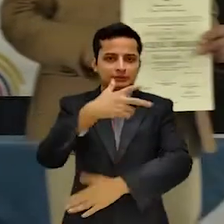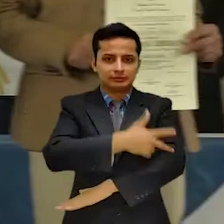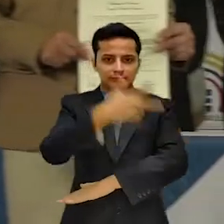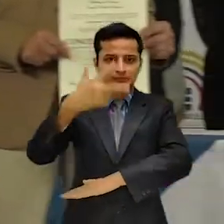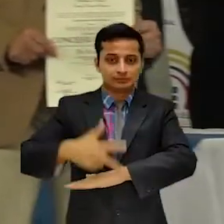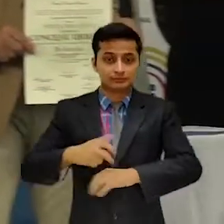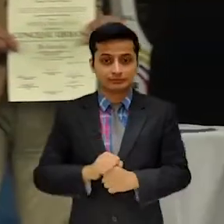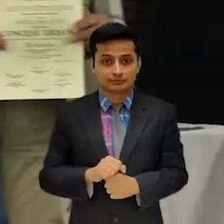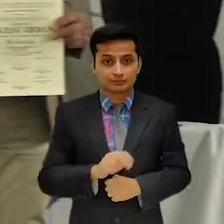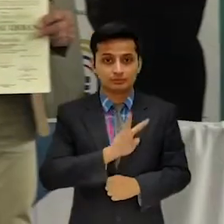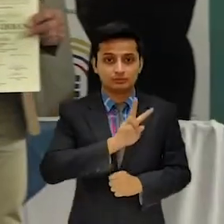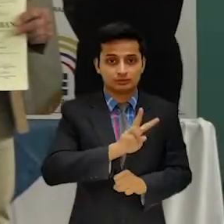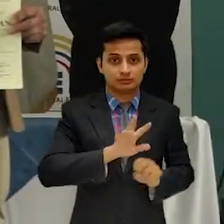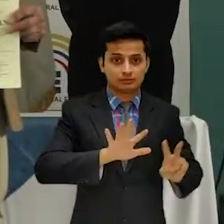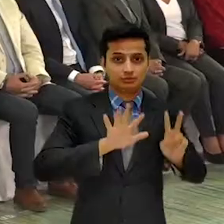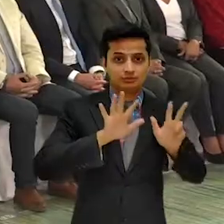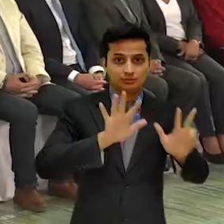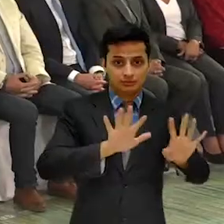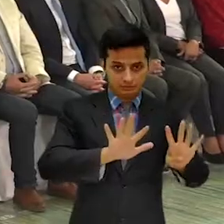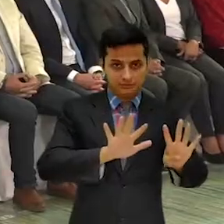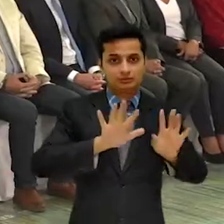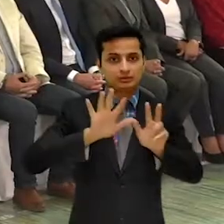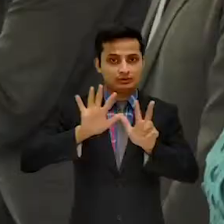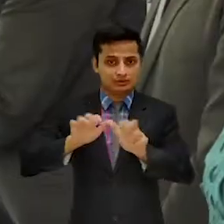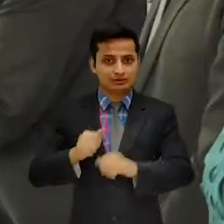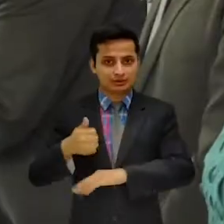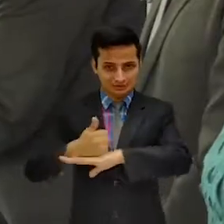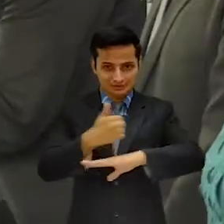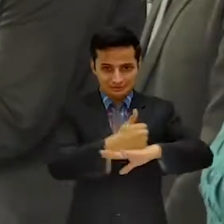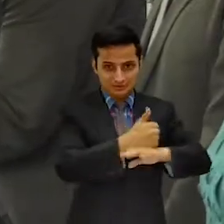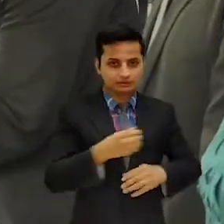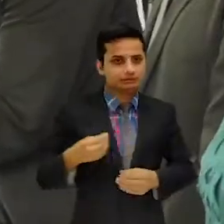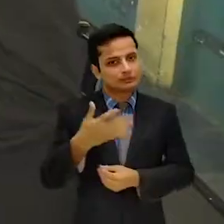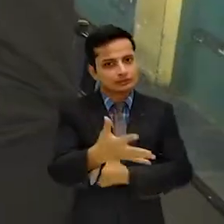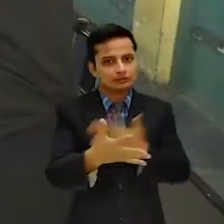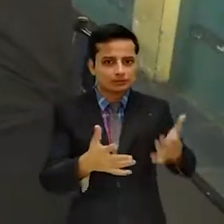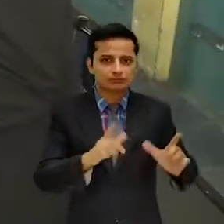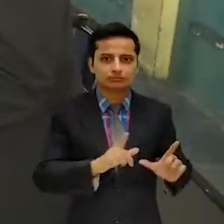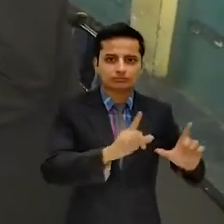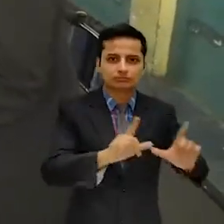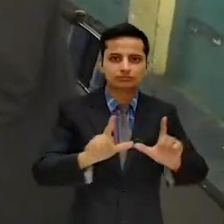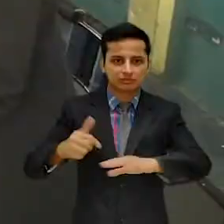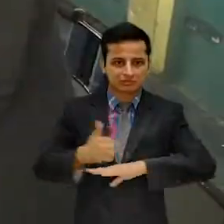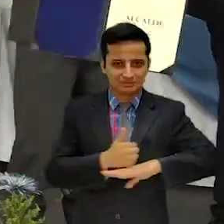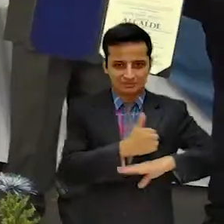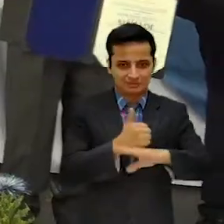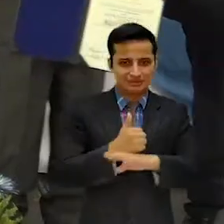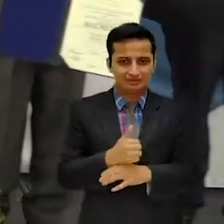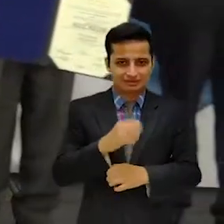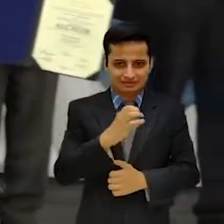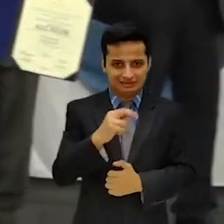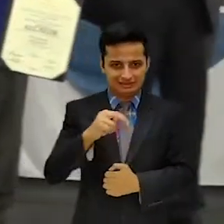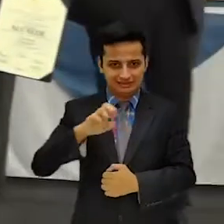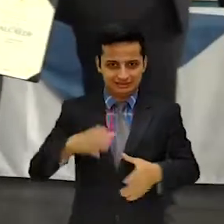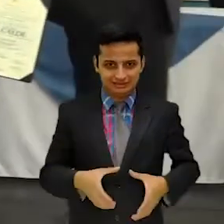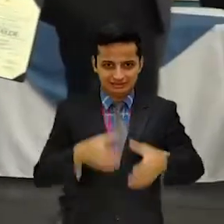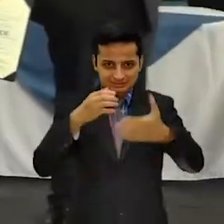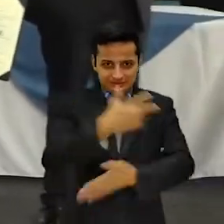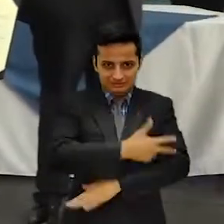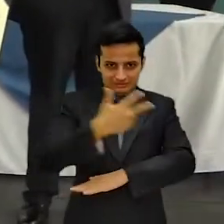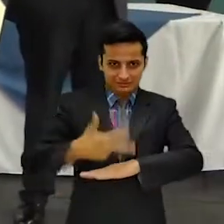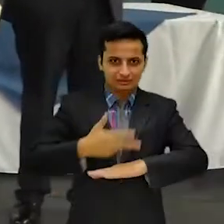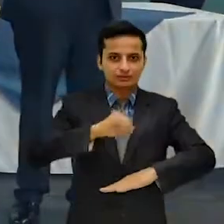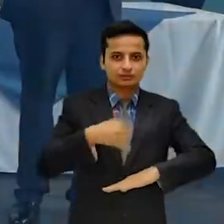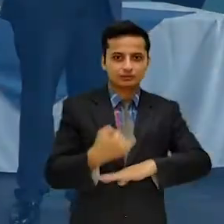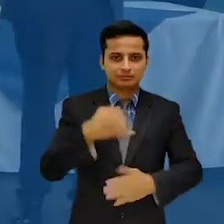de Chimborazo, donde 293 autoridades electas recibieron las credenciales por parte de las autoridades de la delegación y la